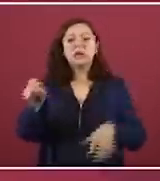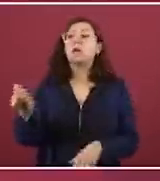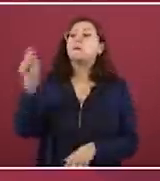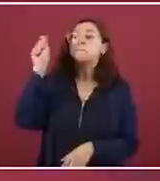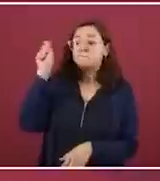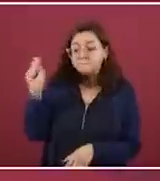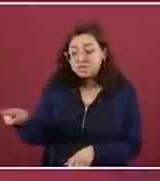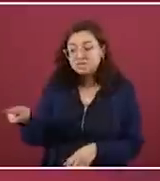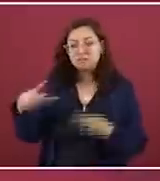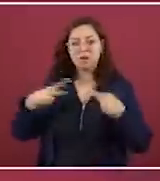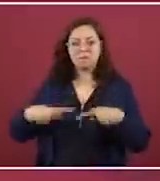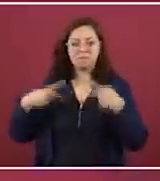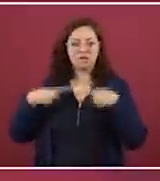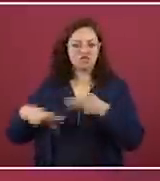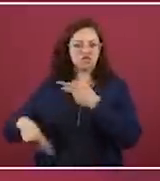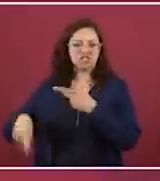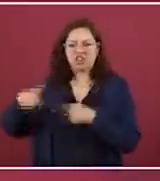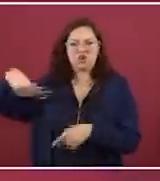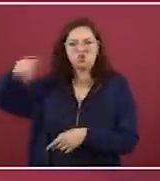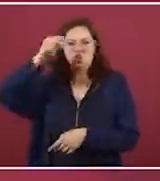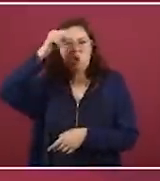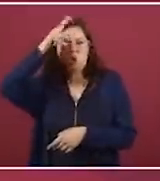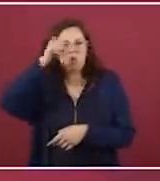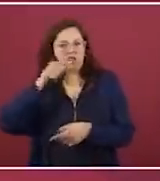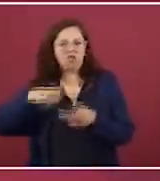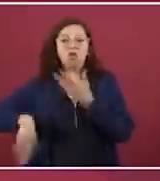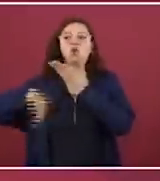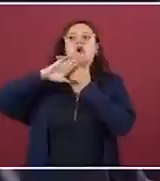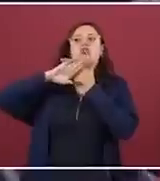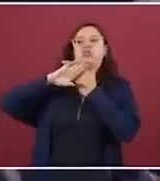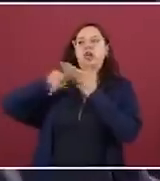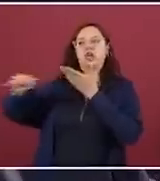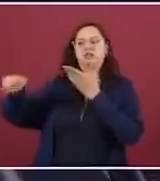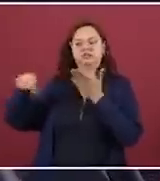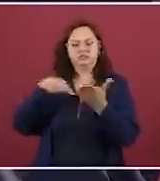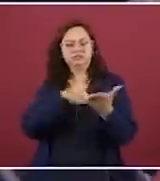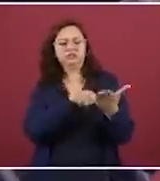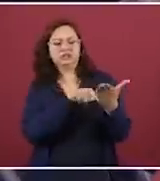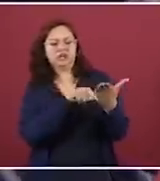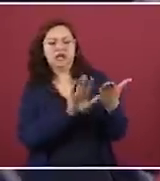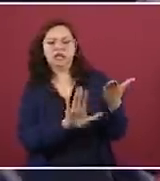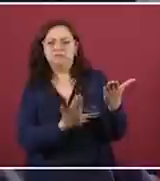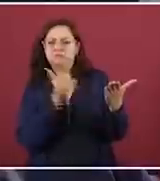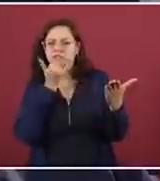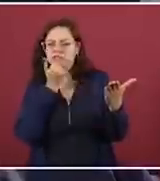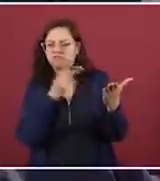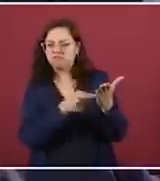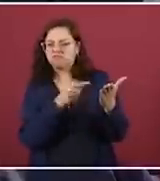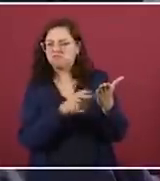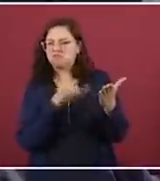hasta nuestros adversarios dicen, así no.